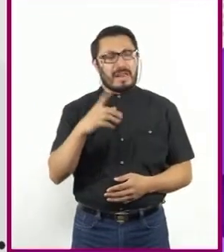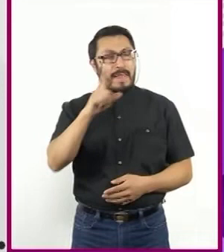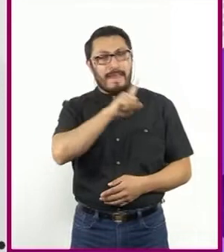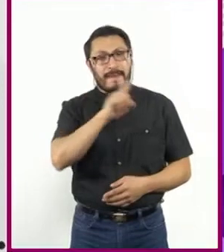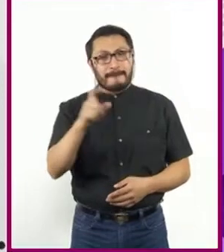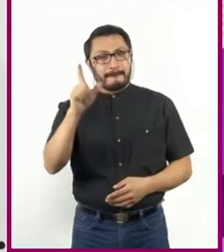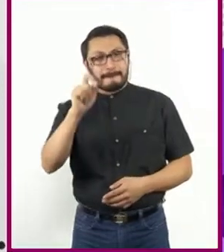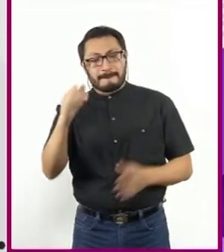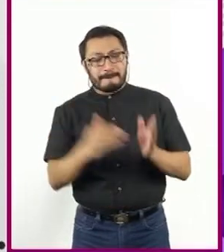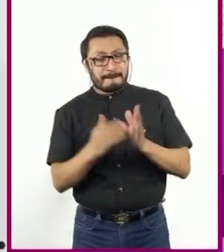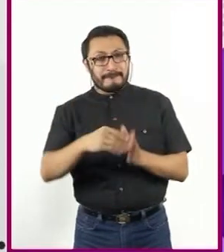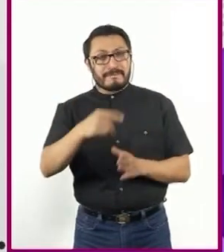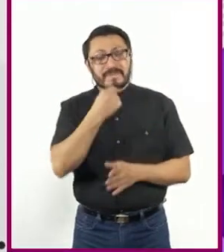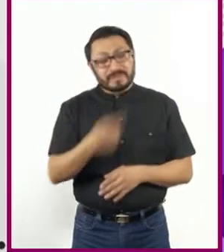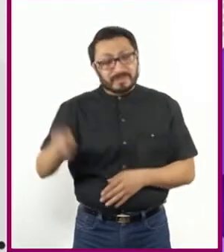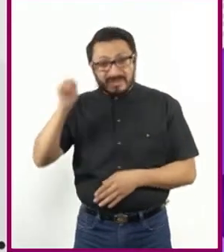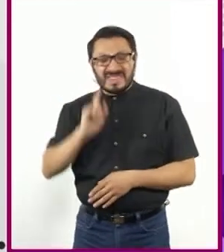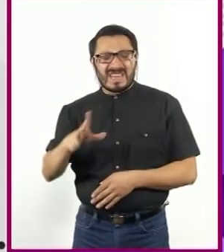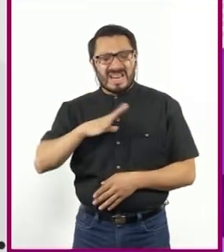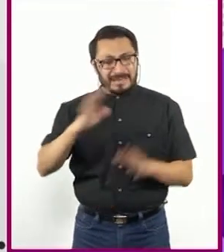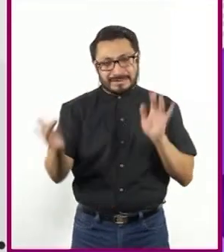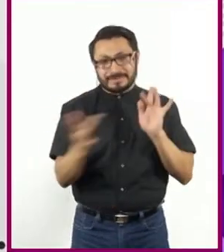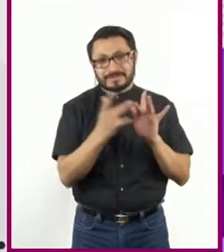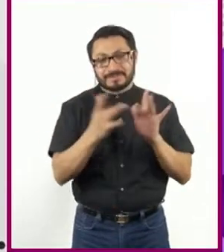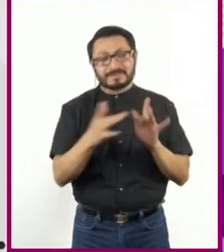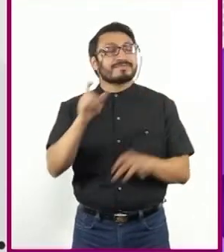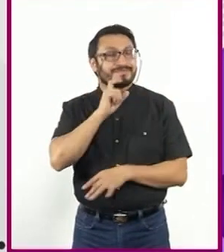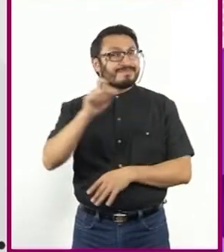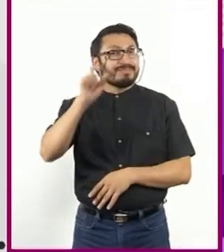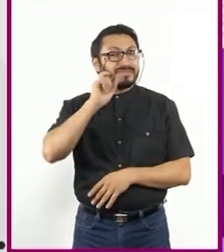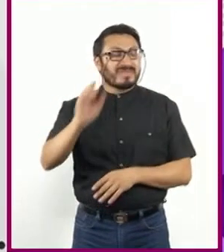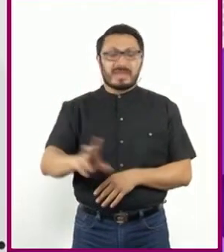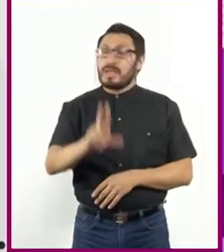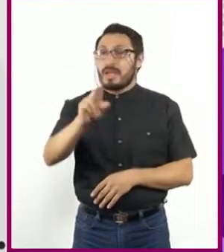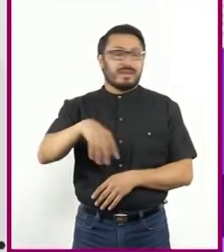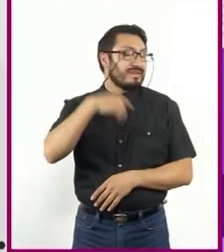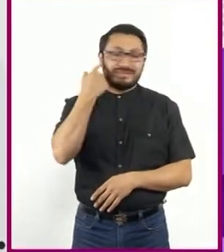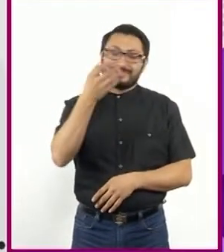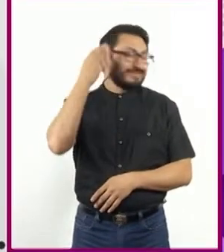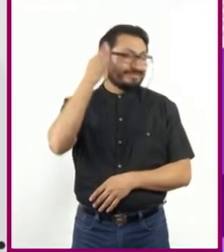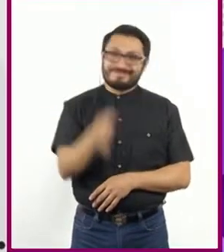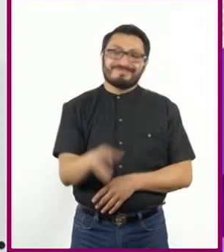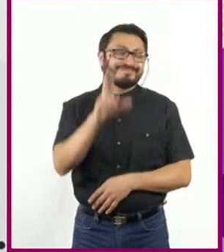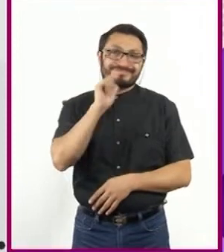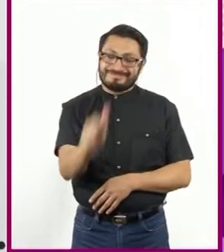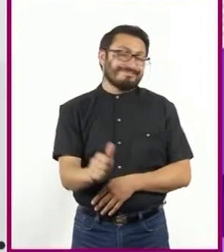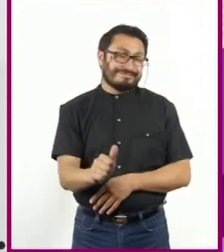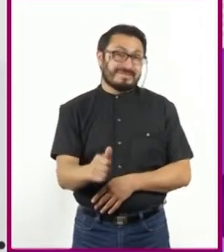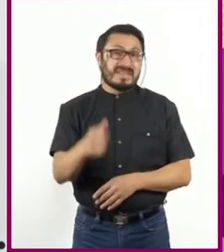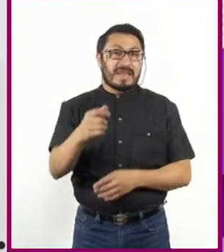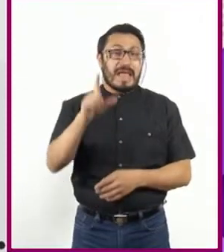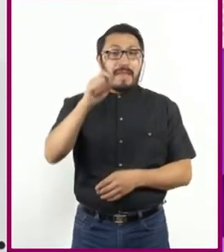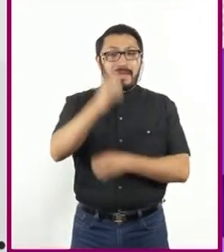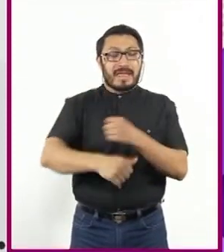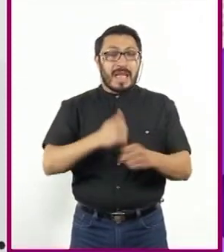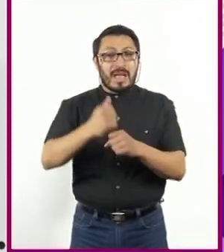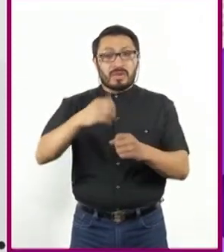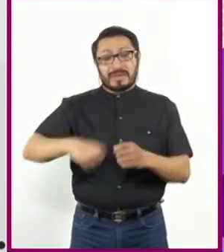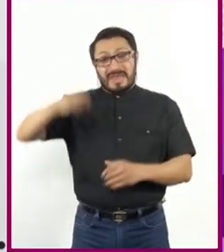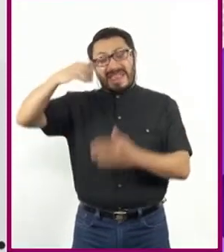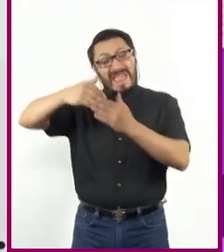millones de niñas tuvieron algún contacto sexual contra su voluntad antes de los 20 años.